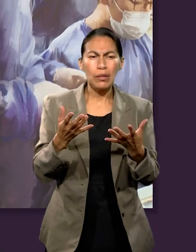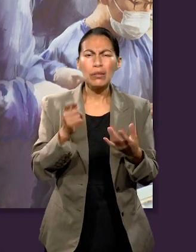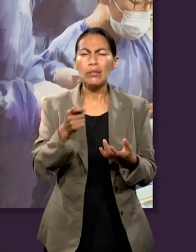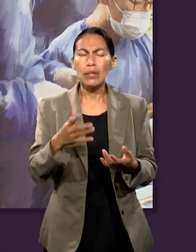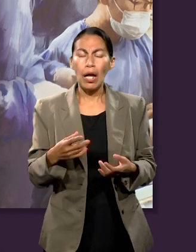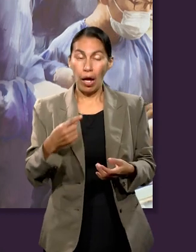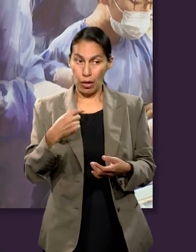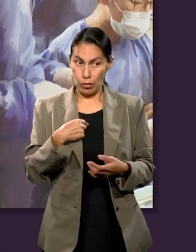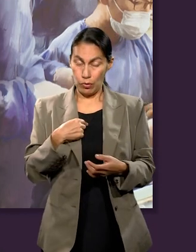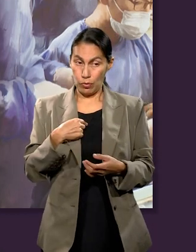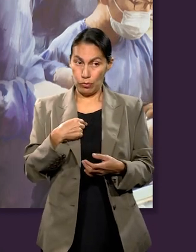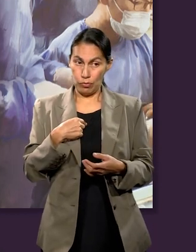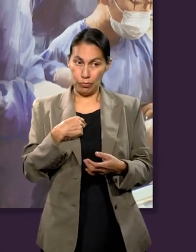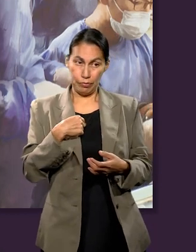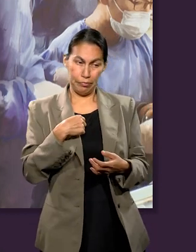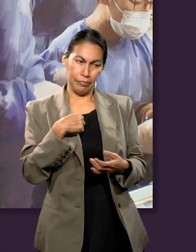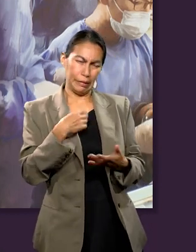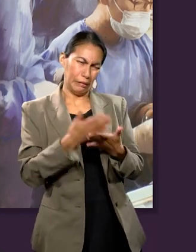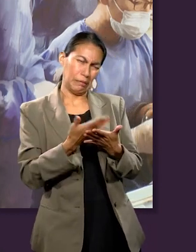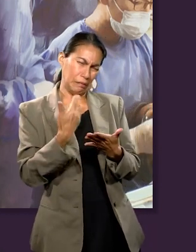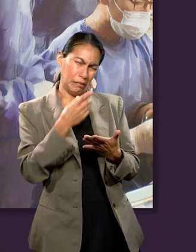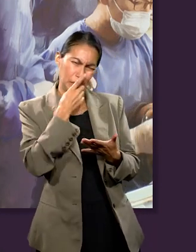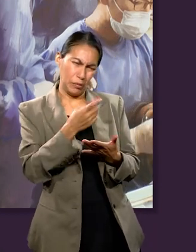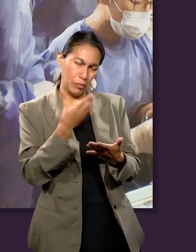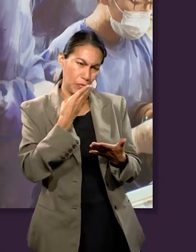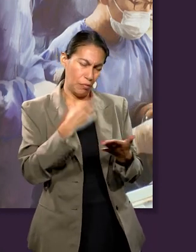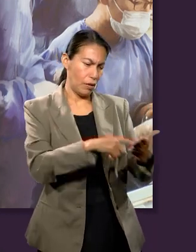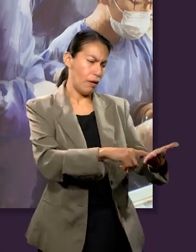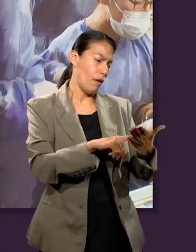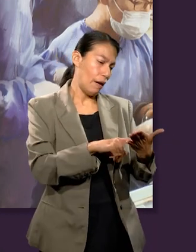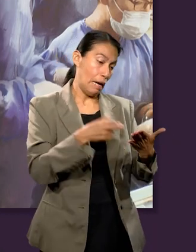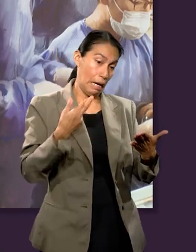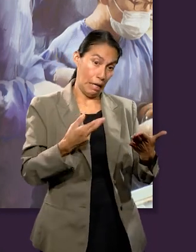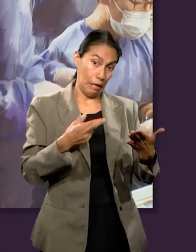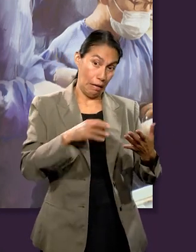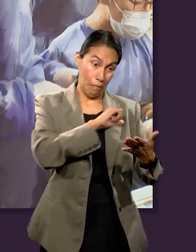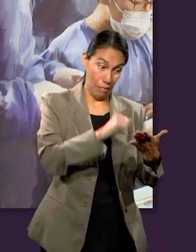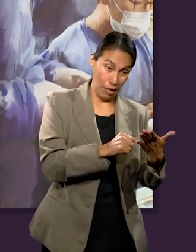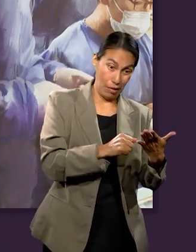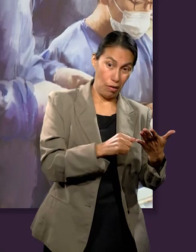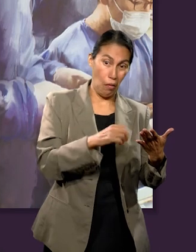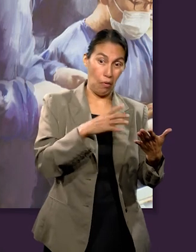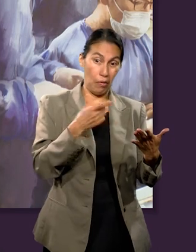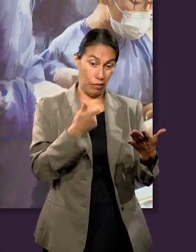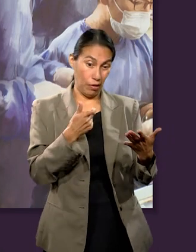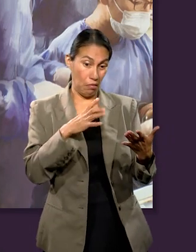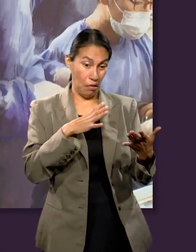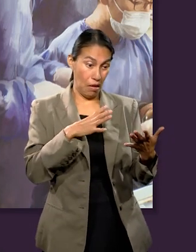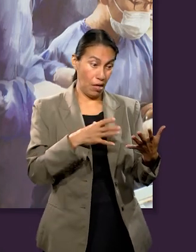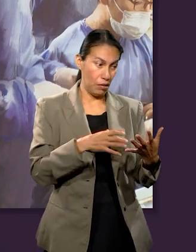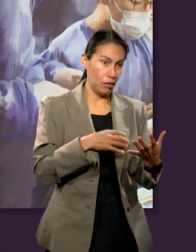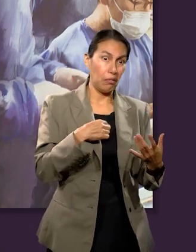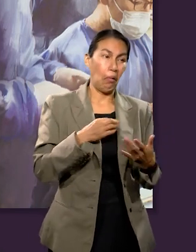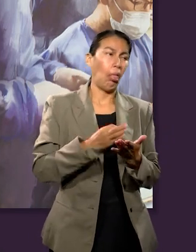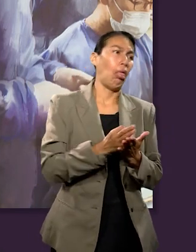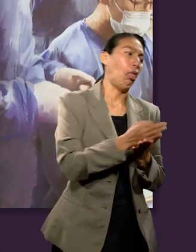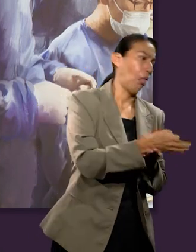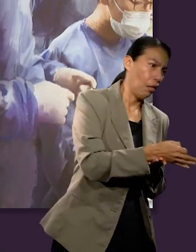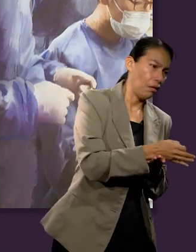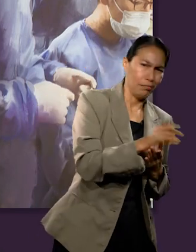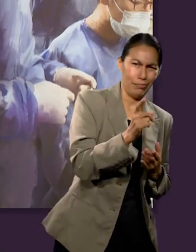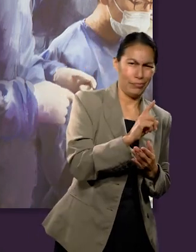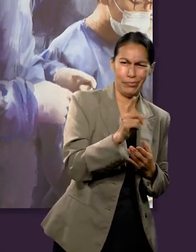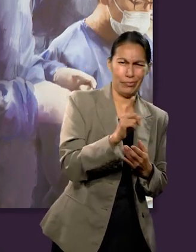porque como mencionaban Pues la Biblia no es como que diga que las riquezas son malas no O que tener mucho dinero te lleve exactamente como